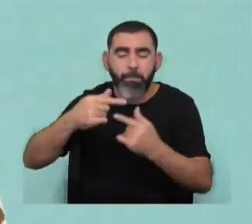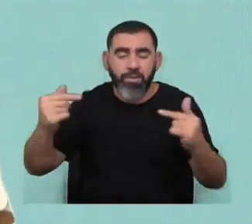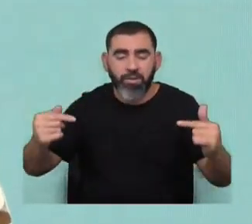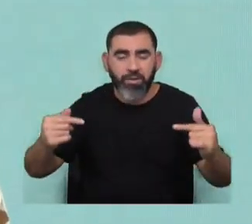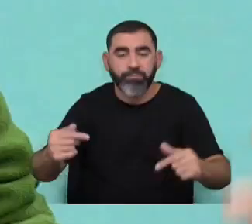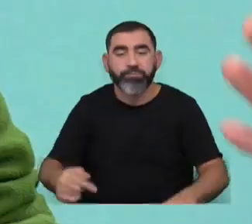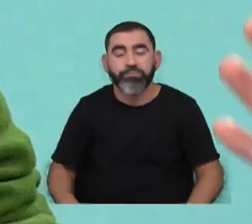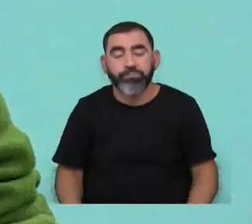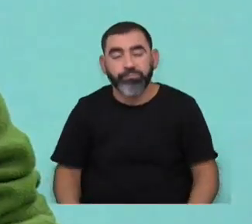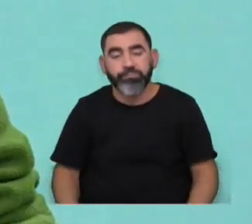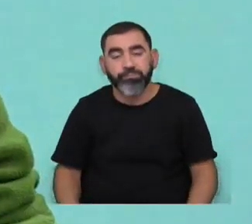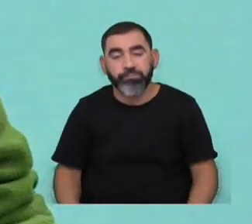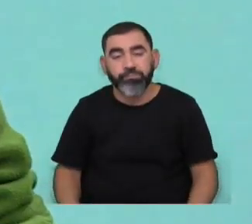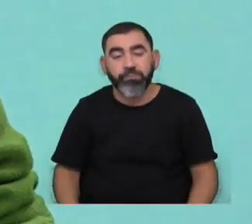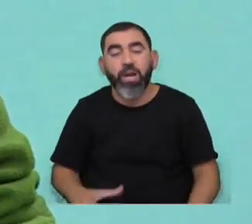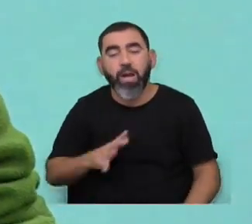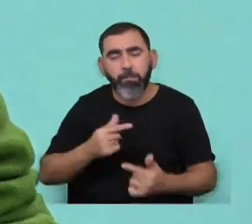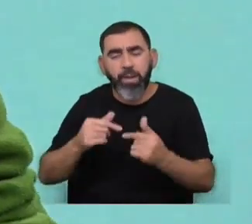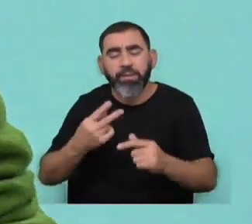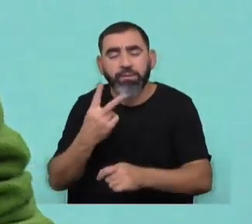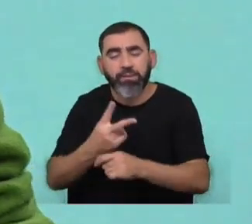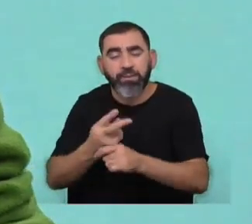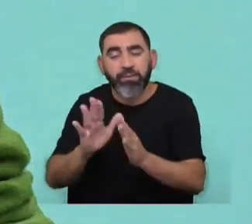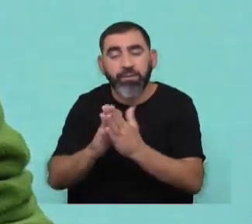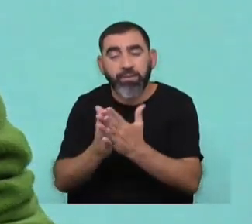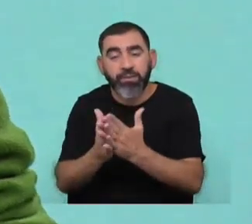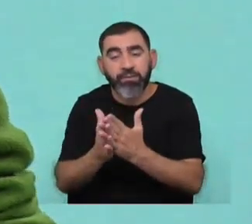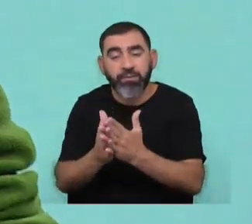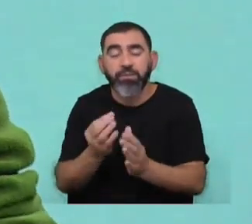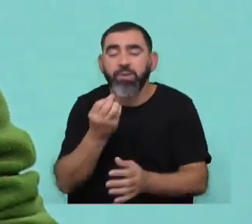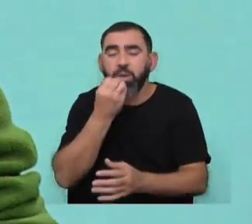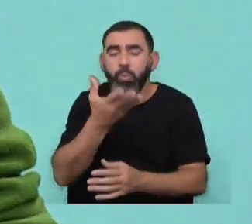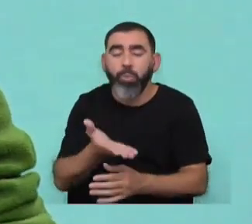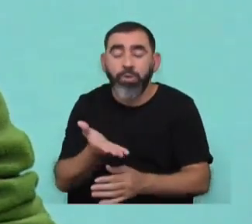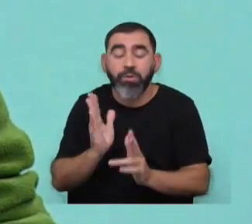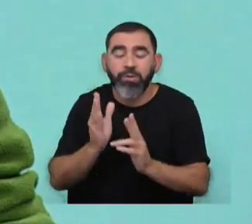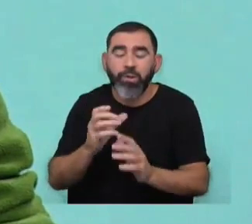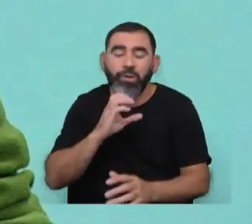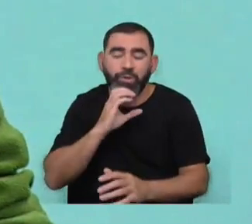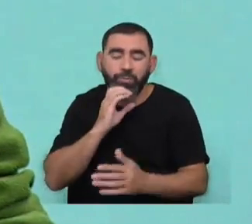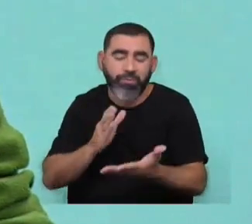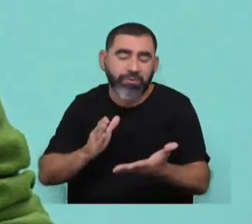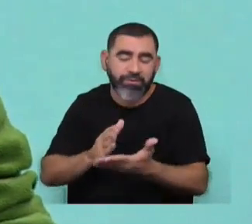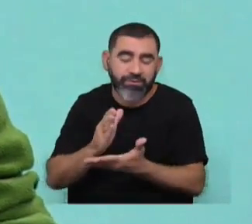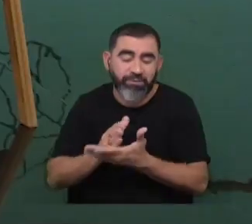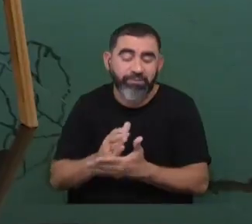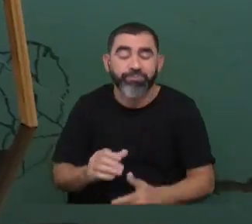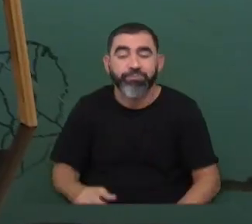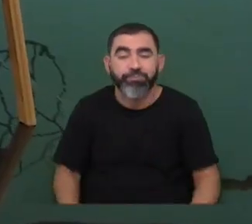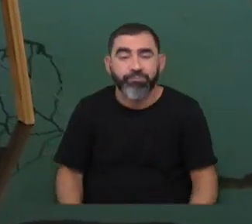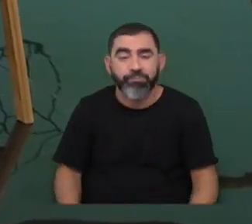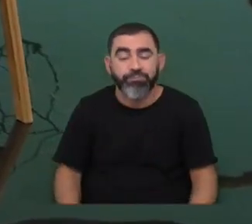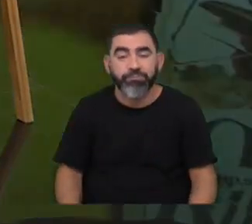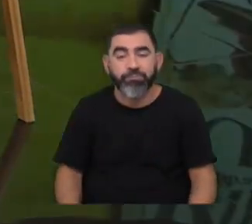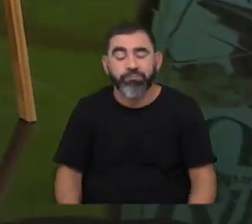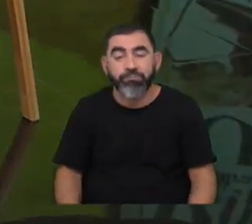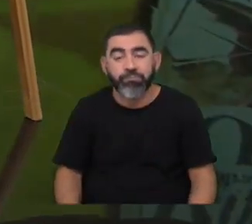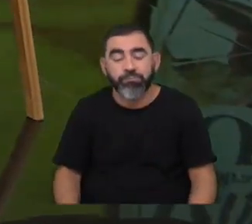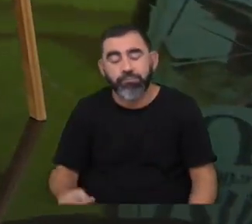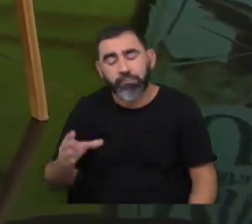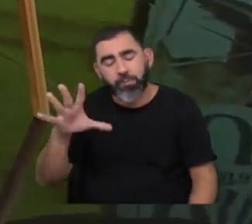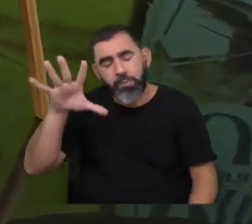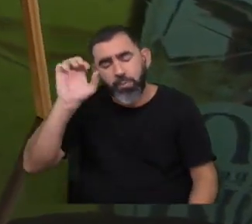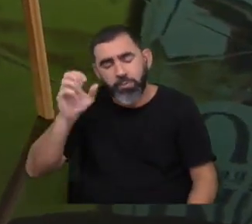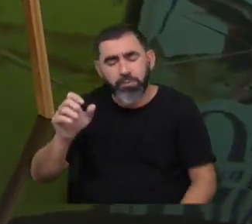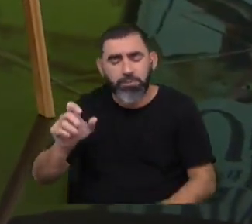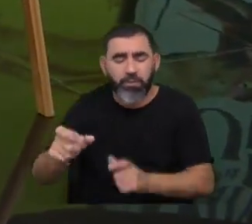Sí, ya hay material Ahí para para un el tomo tomo 2. Claro. Y lo bueno que es, yo siempre también bromeo, me acuerdo de una nota que hicimos, no me acuerdo si fue con Pablo